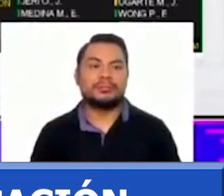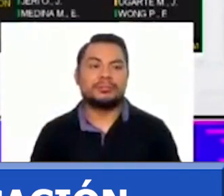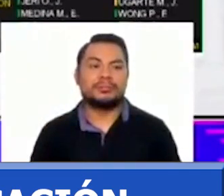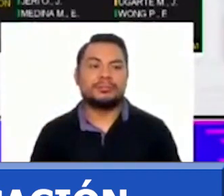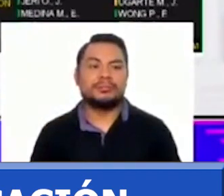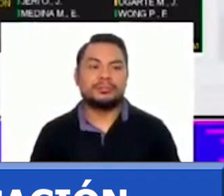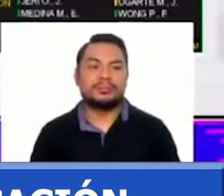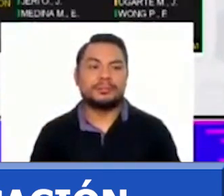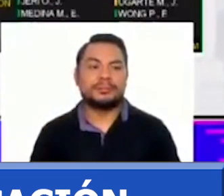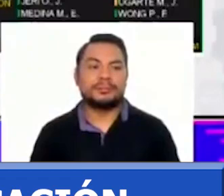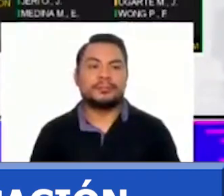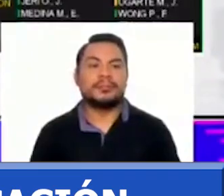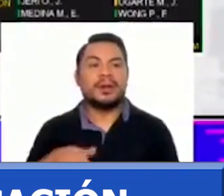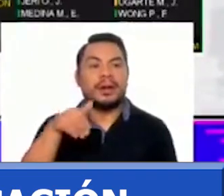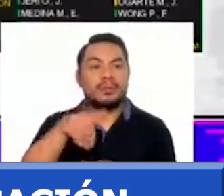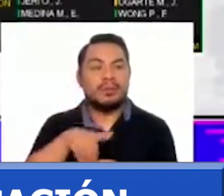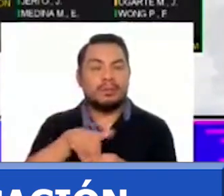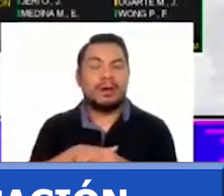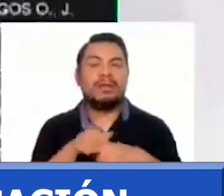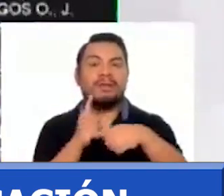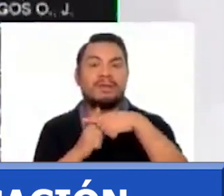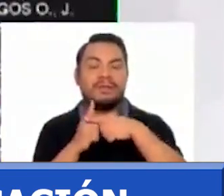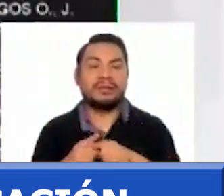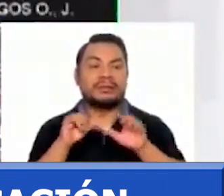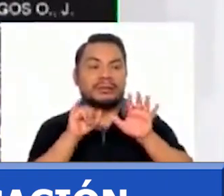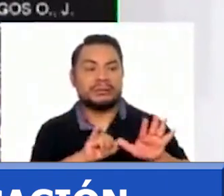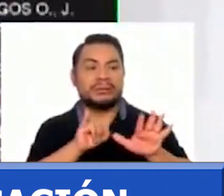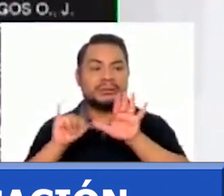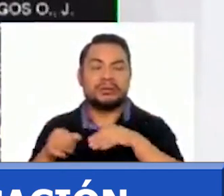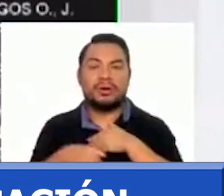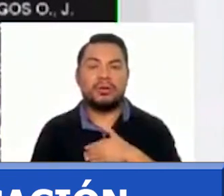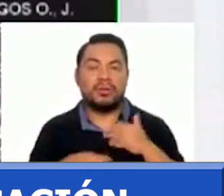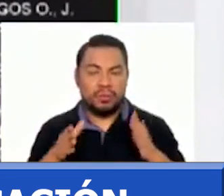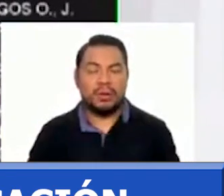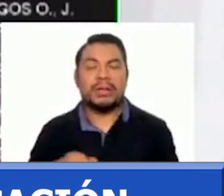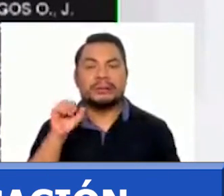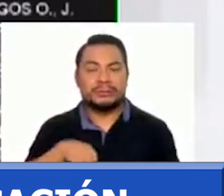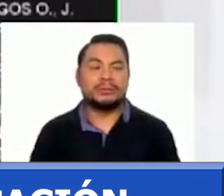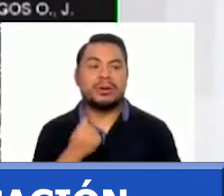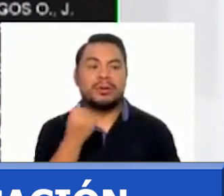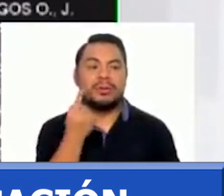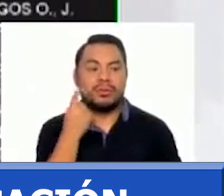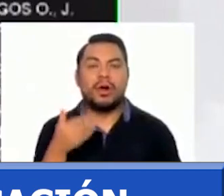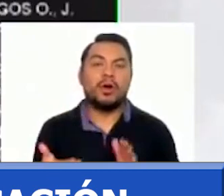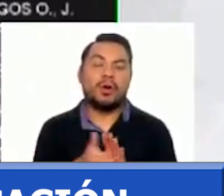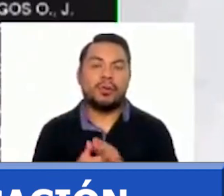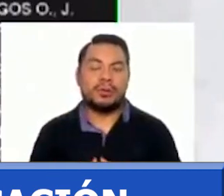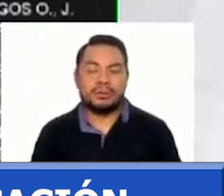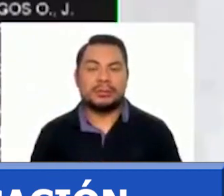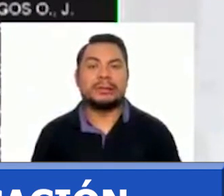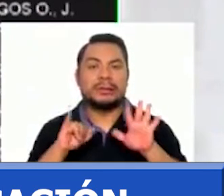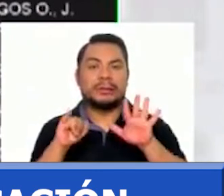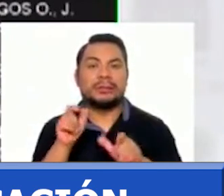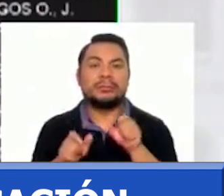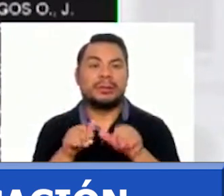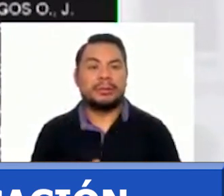bancadas aceptaron la recomendación y votaron a favor de suspender a la ex primera ministra de sus